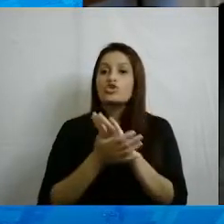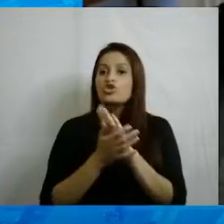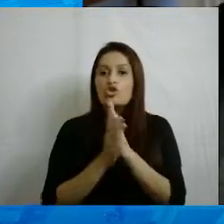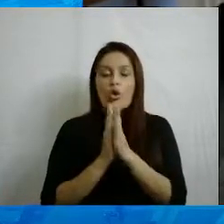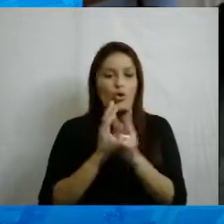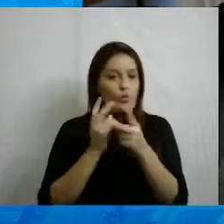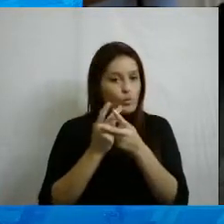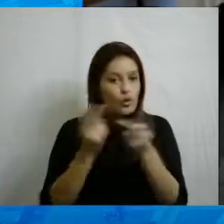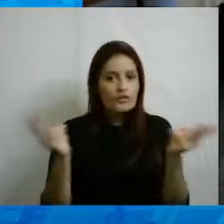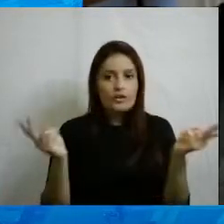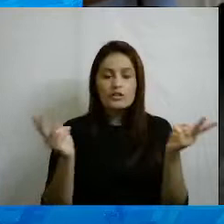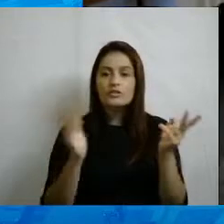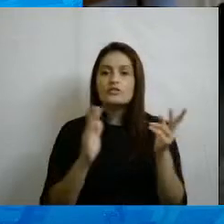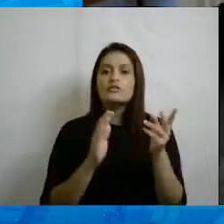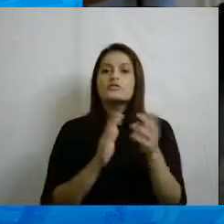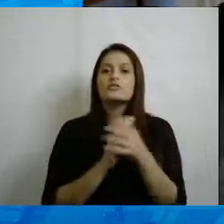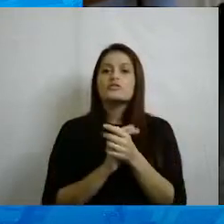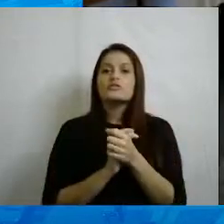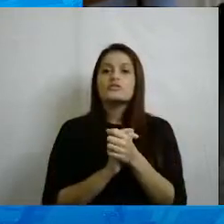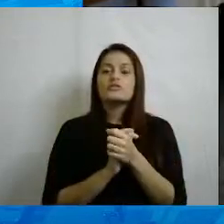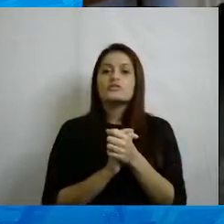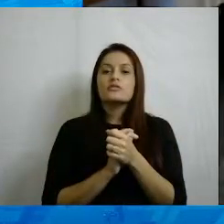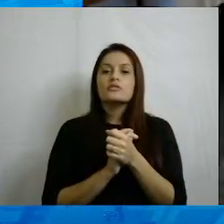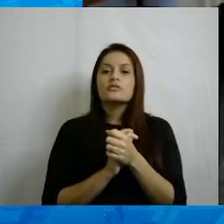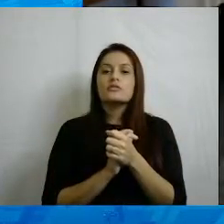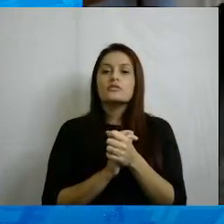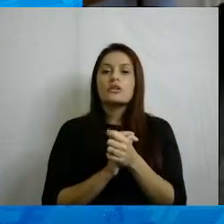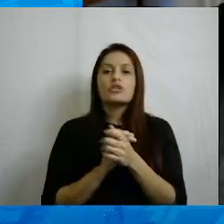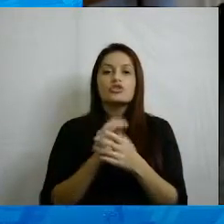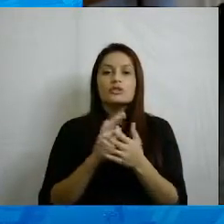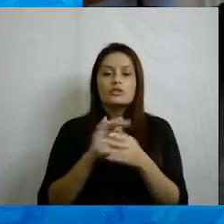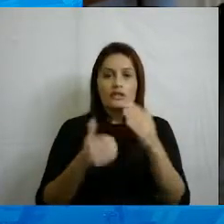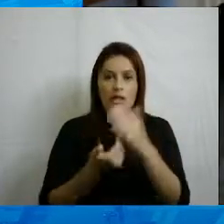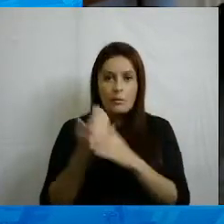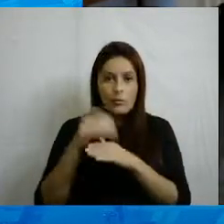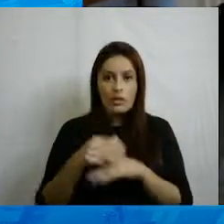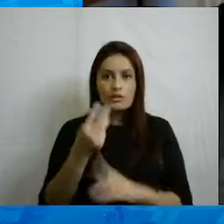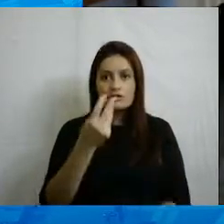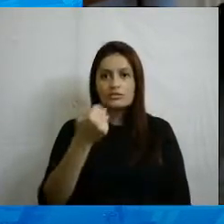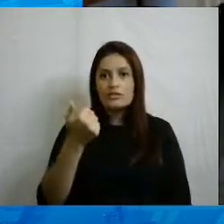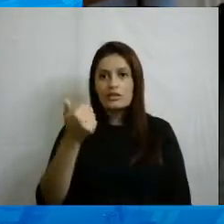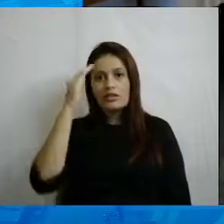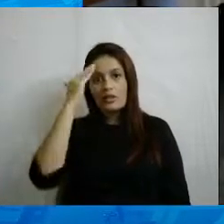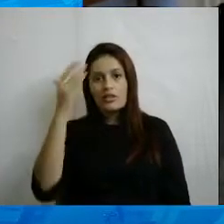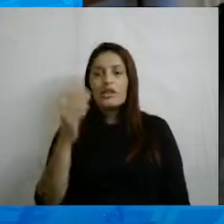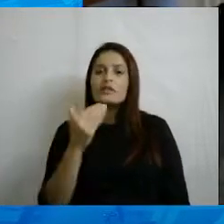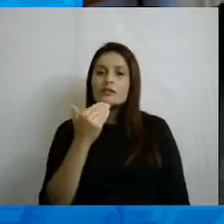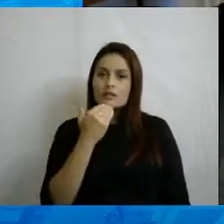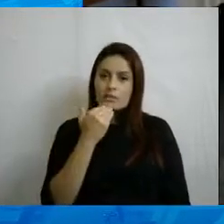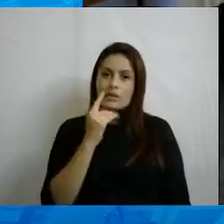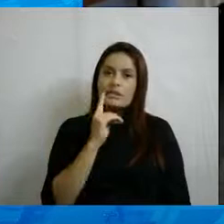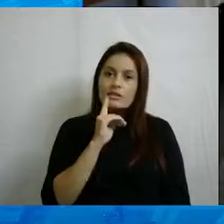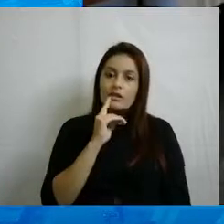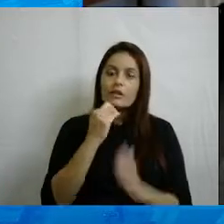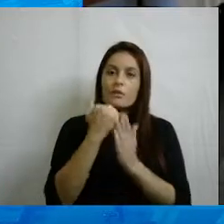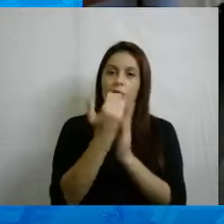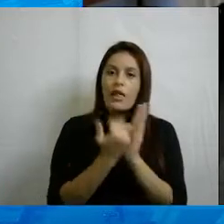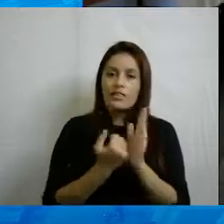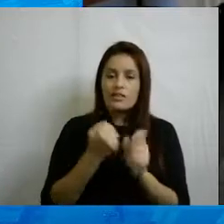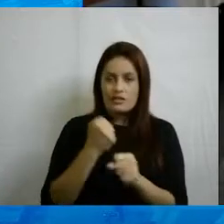público los 365 días del año. O sea, también hay que tener una planificación, hay que tener un plan de